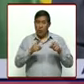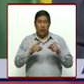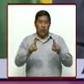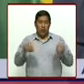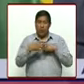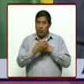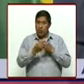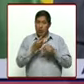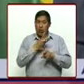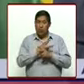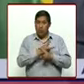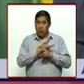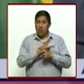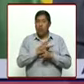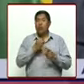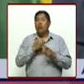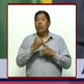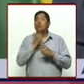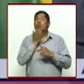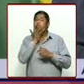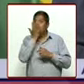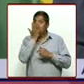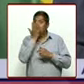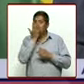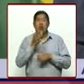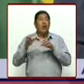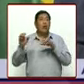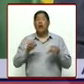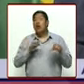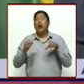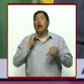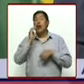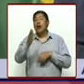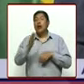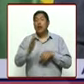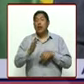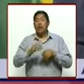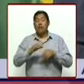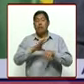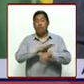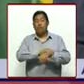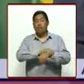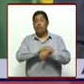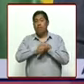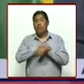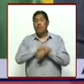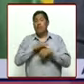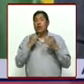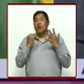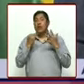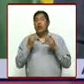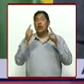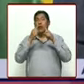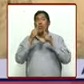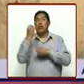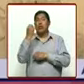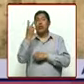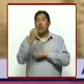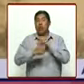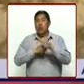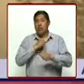fiscales, humedales o pastizales incurrirá en una privación de libertad de 6 a 12